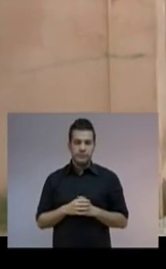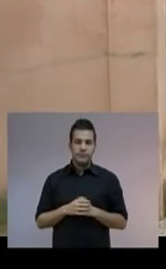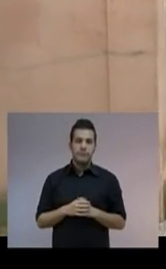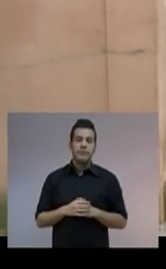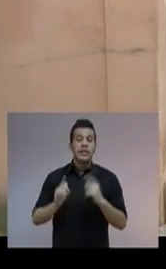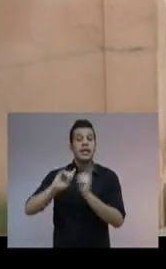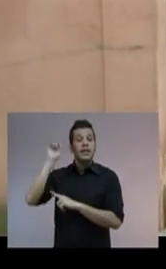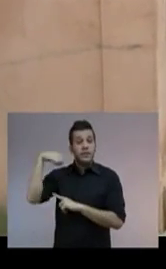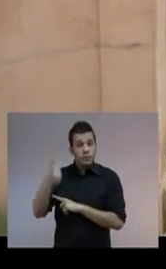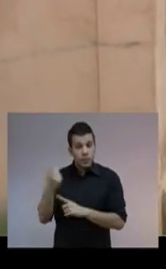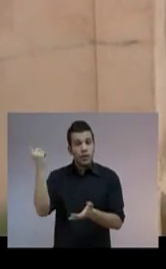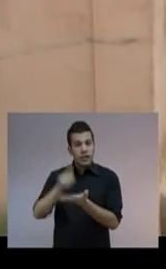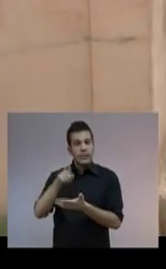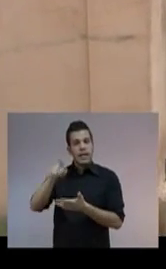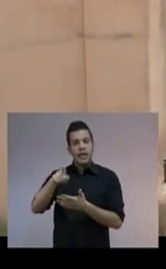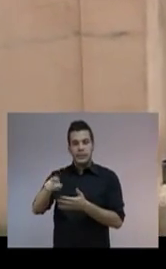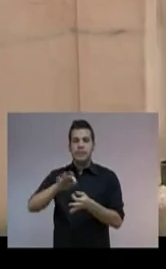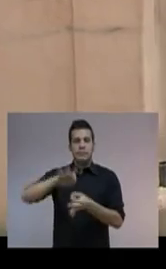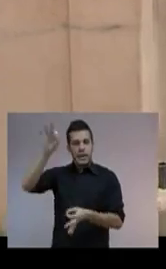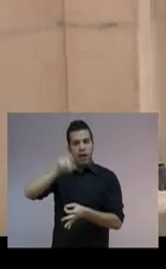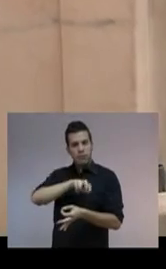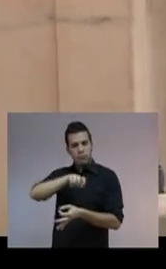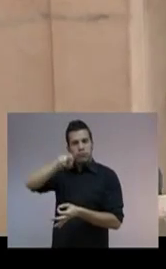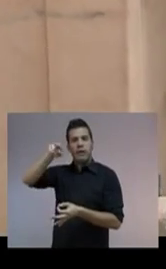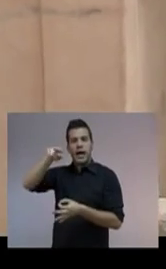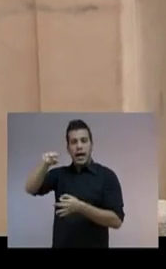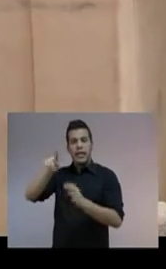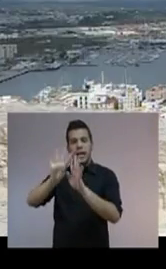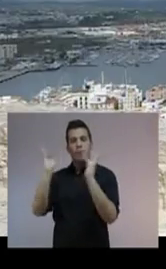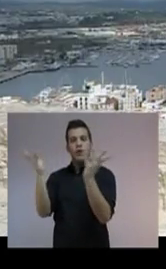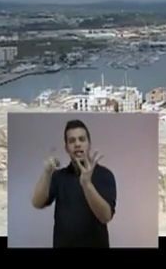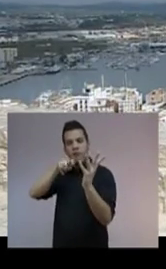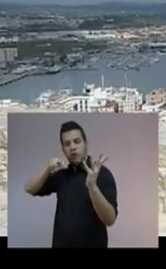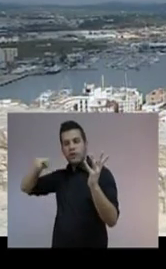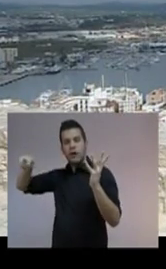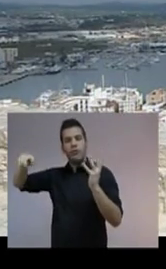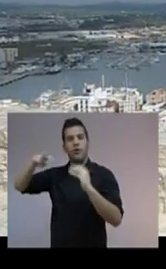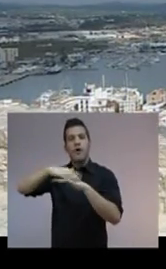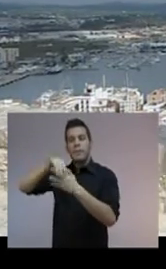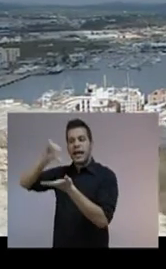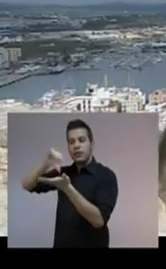Después nos dirigimos otra vez hacia un punto elevado, bordeando la muralla para poder observar toda la ciudad.